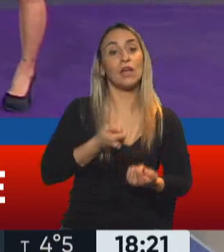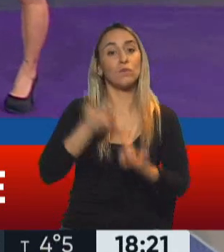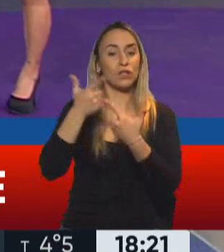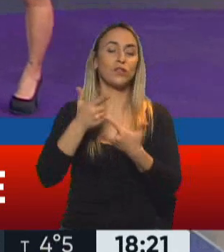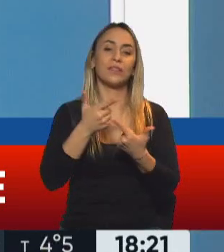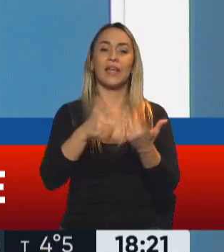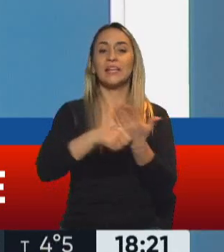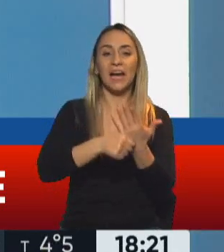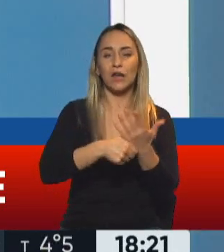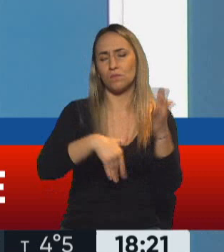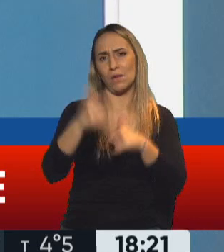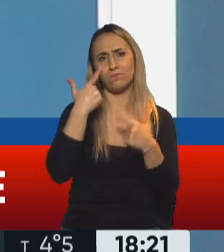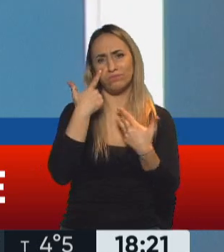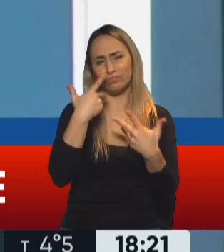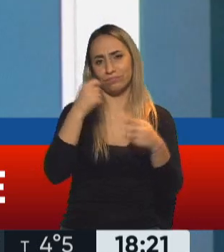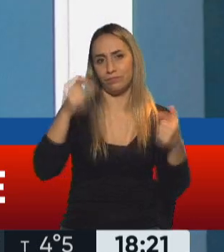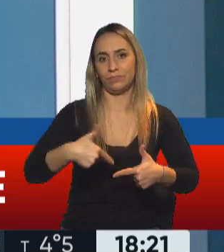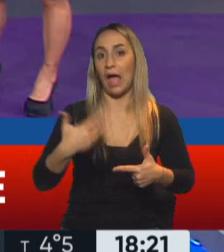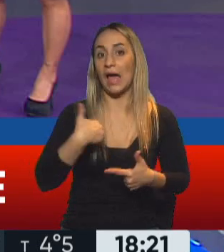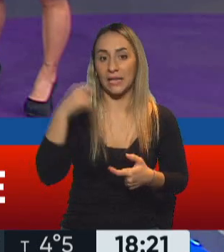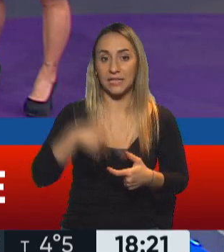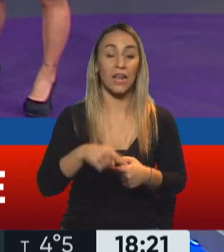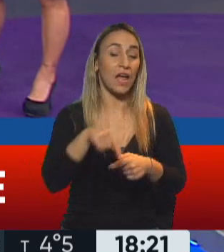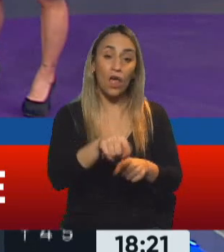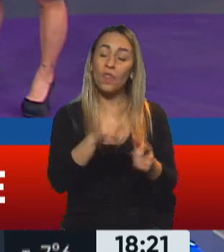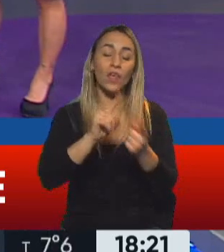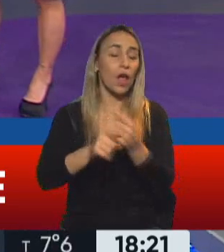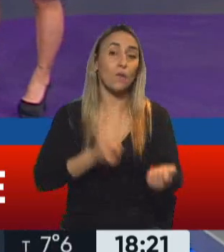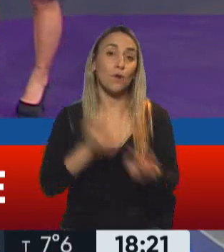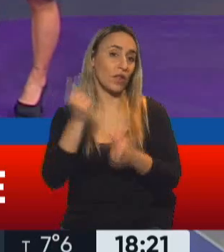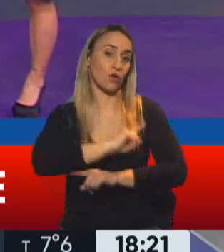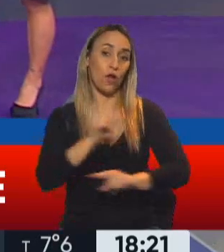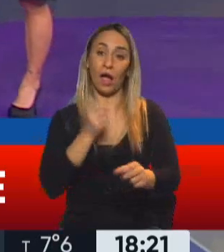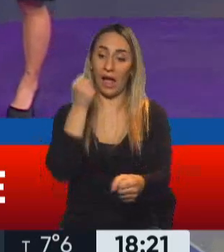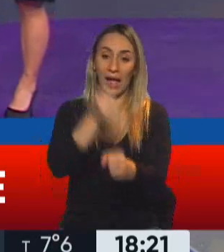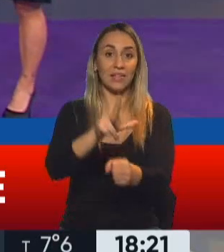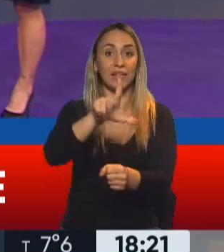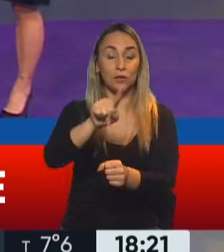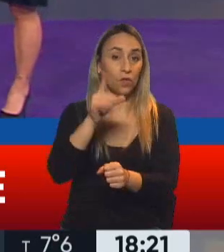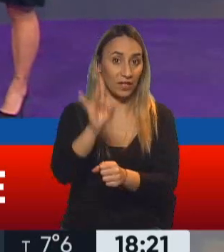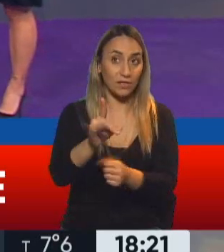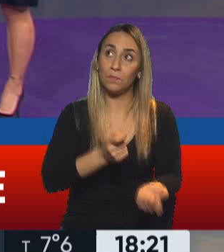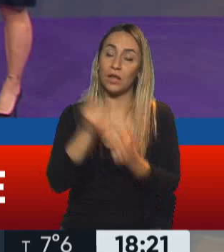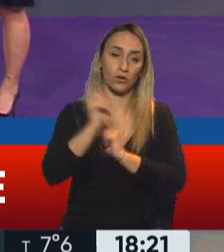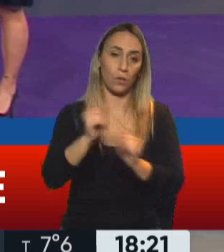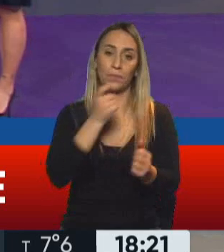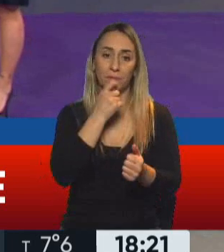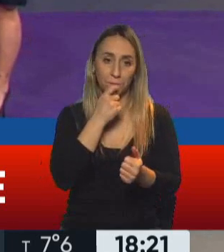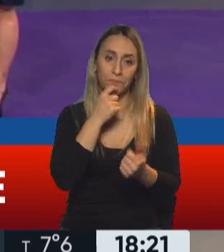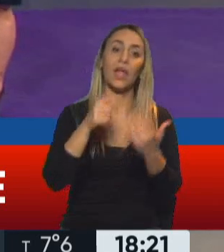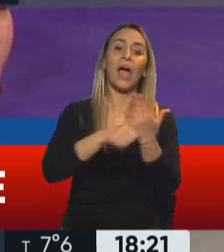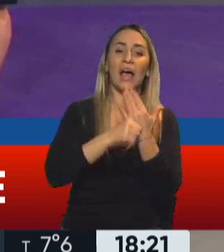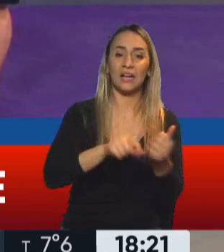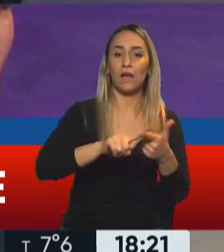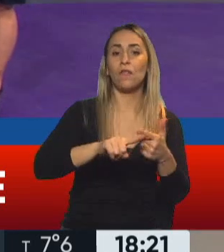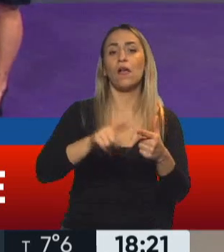más populares, más representativos del consumo argentino. Eso no se exporta directamente. Esto no se exporta hasta el 31 de diciembre. Fíjate, medias reses, cuartos con huesos